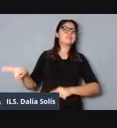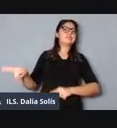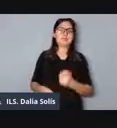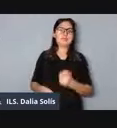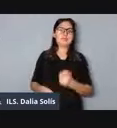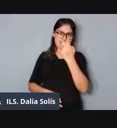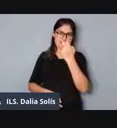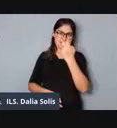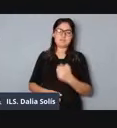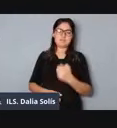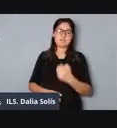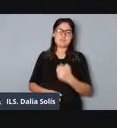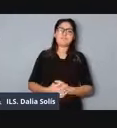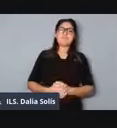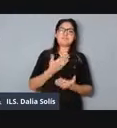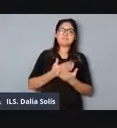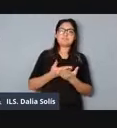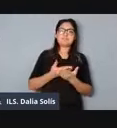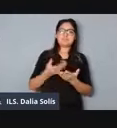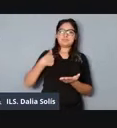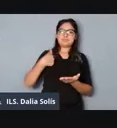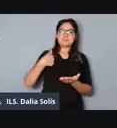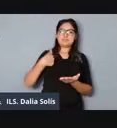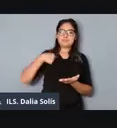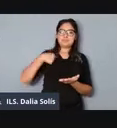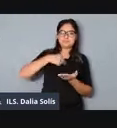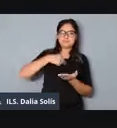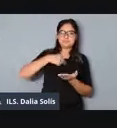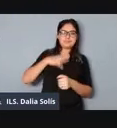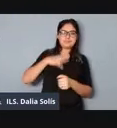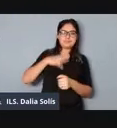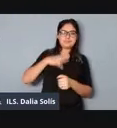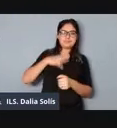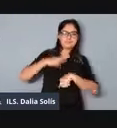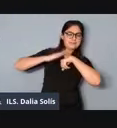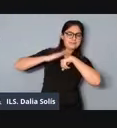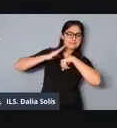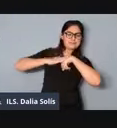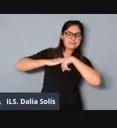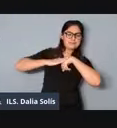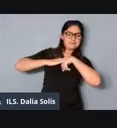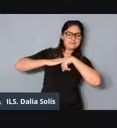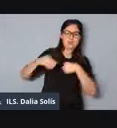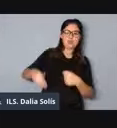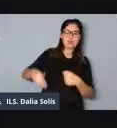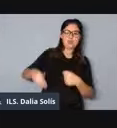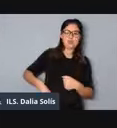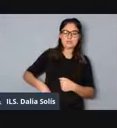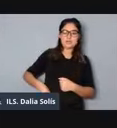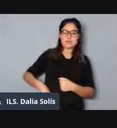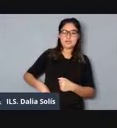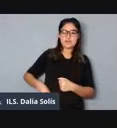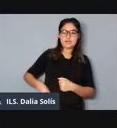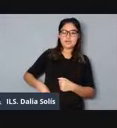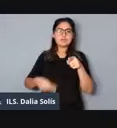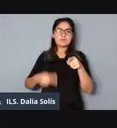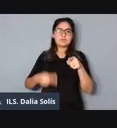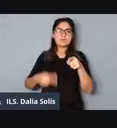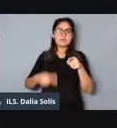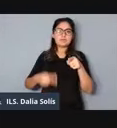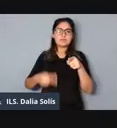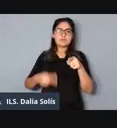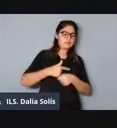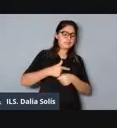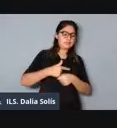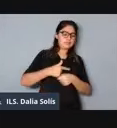nosotros, hay que ponerle atención, ¿eh? Hay que ponerle atención, porque acuérdense que las personas que tienen